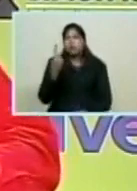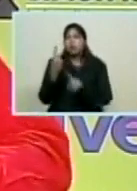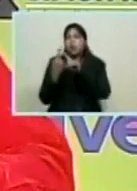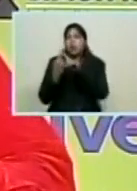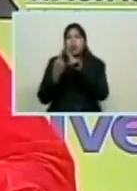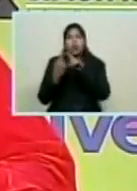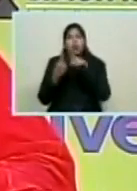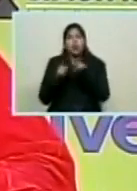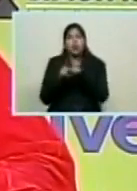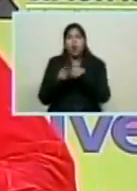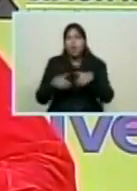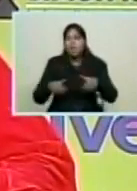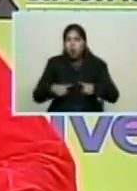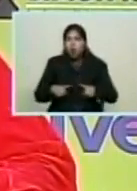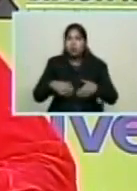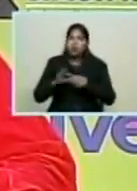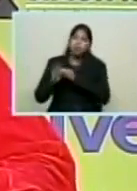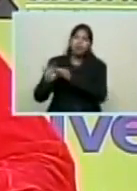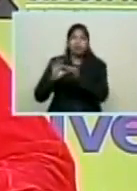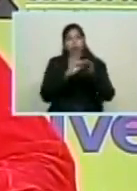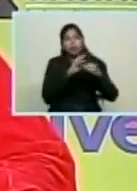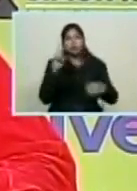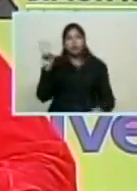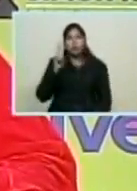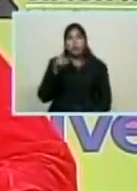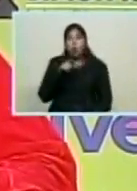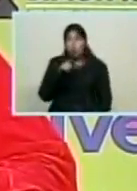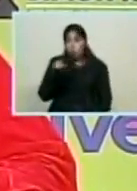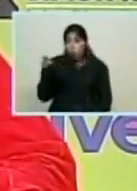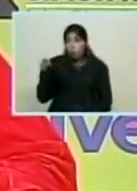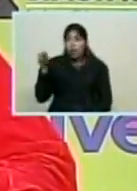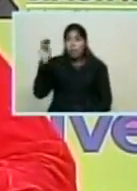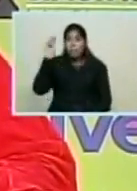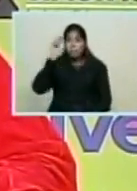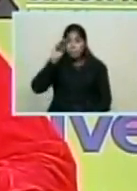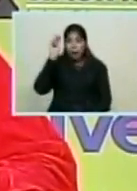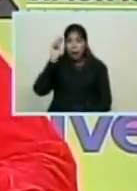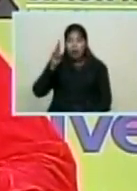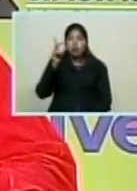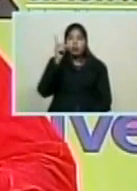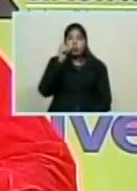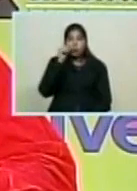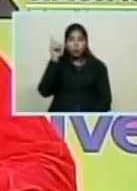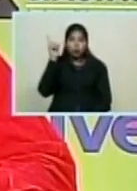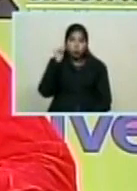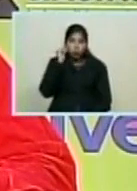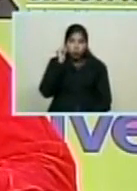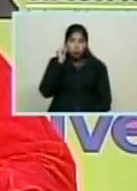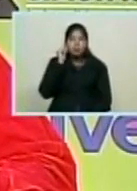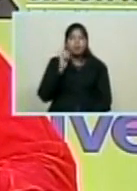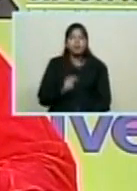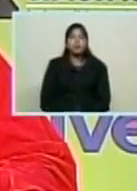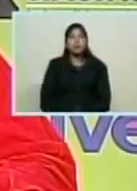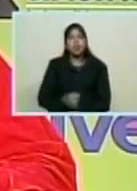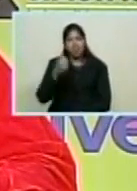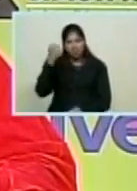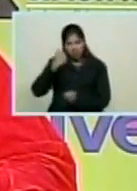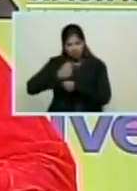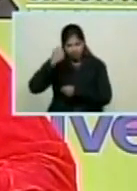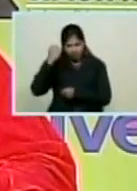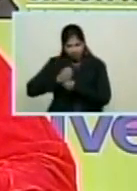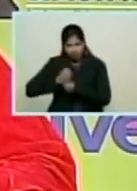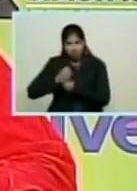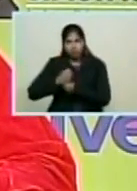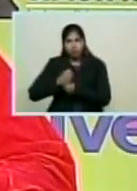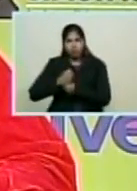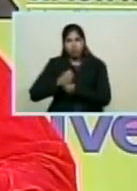país. Yo le pediría que ustedes, maestros, maestras, trabajadores,